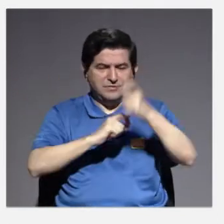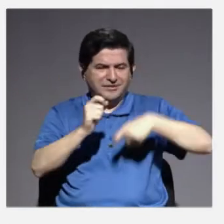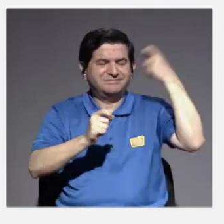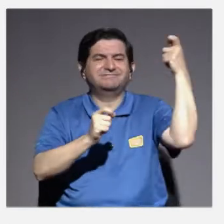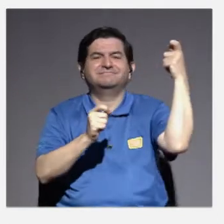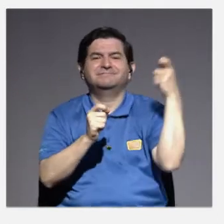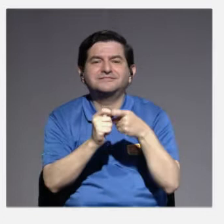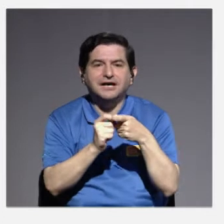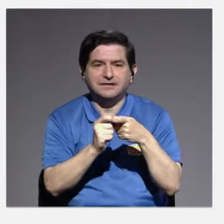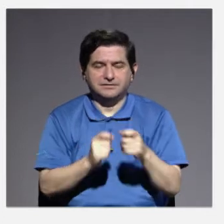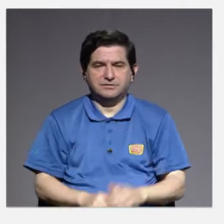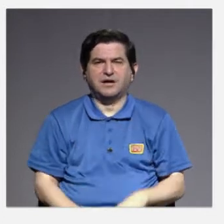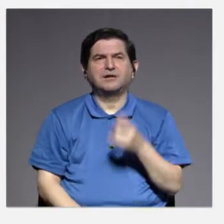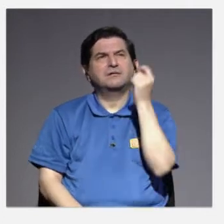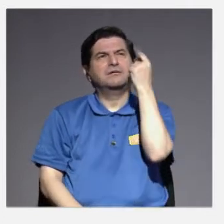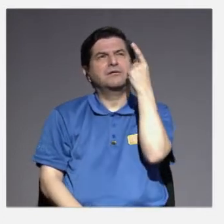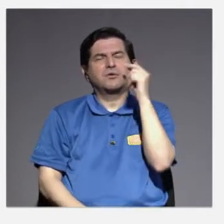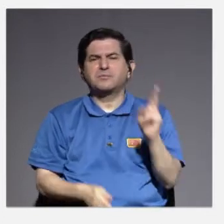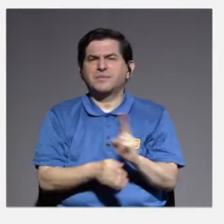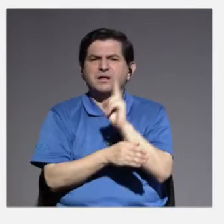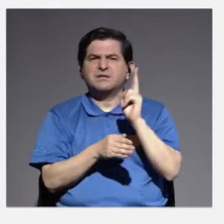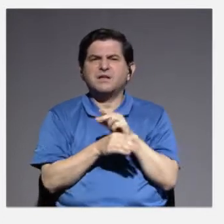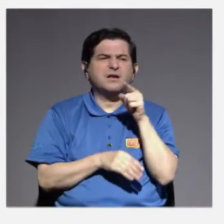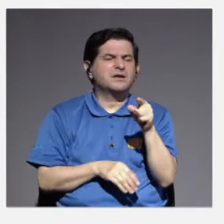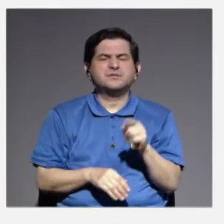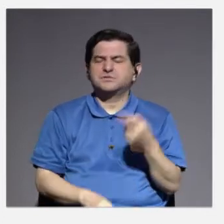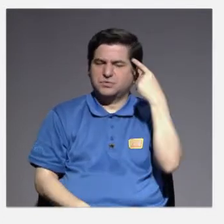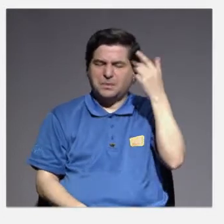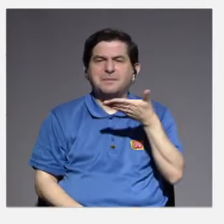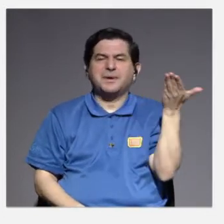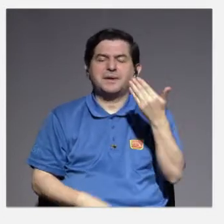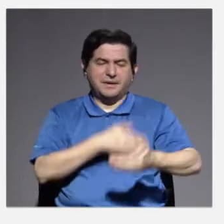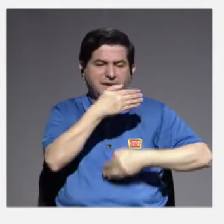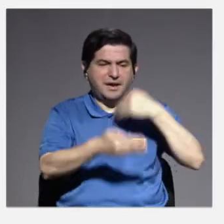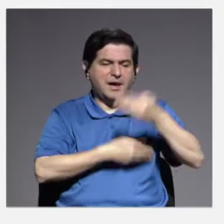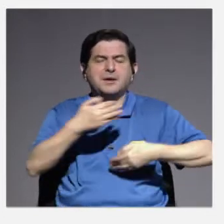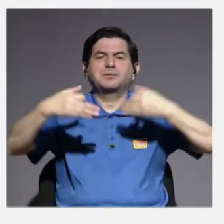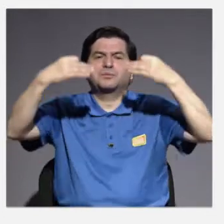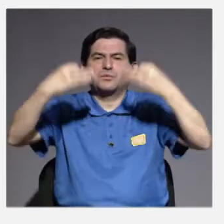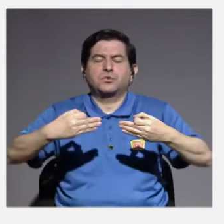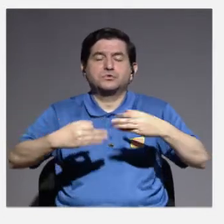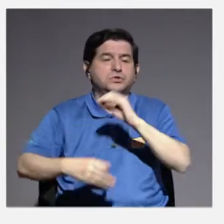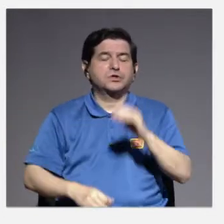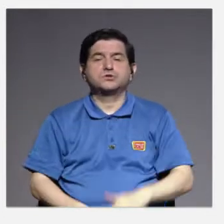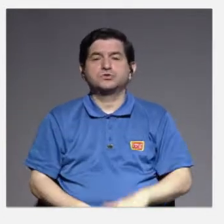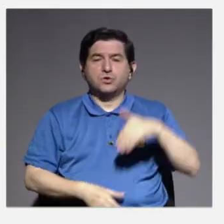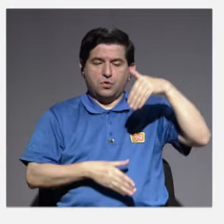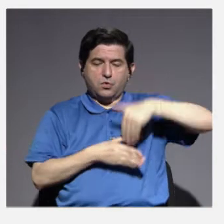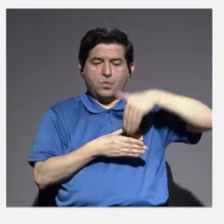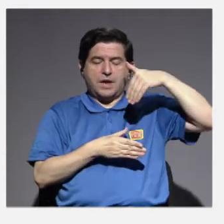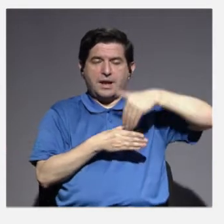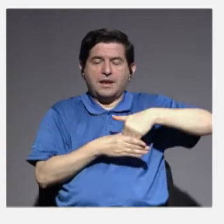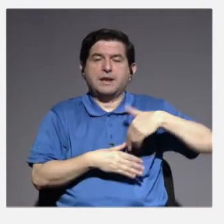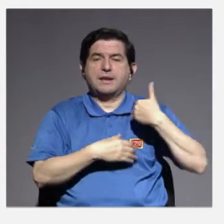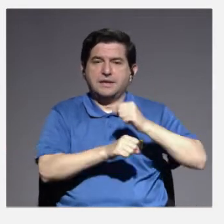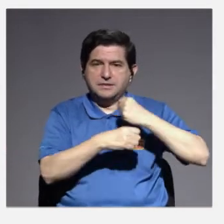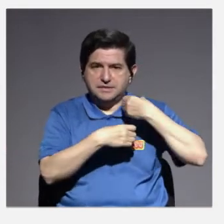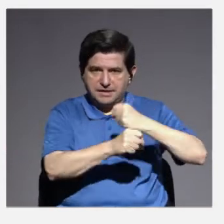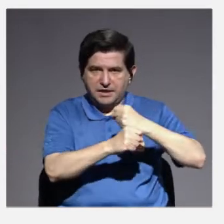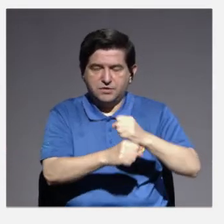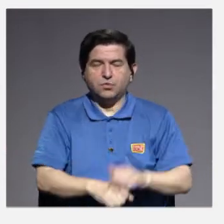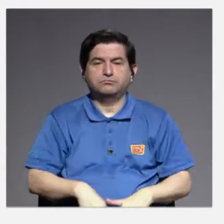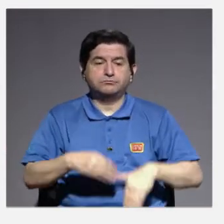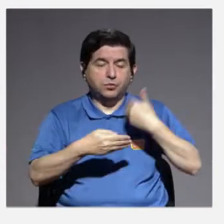específica, justamente entender para qué se utilizaba esto en procesos de toma de decisión o a nivel interno de las municipalidades. Luego